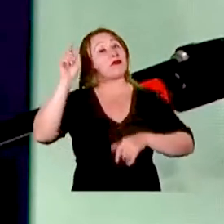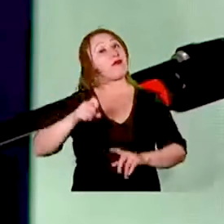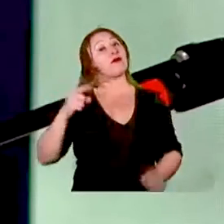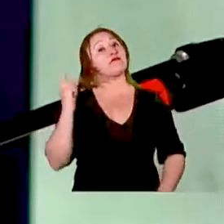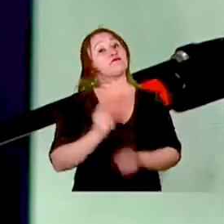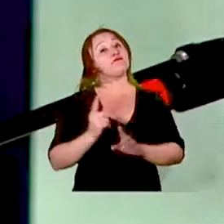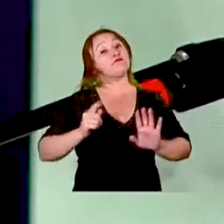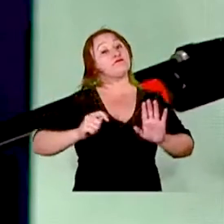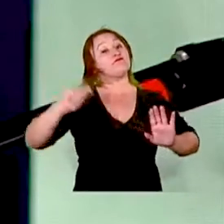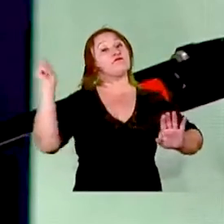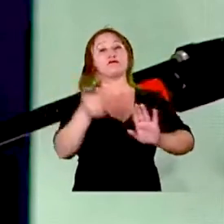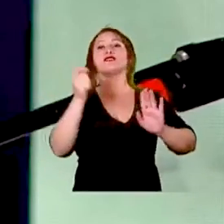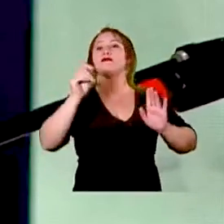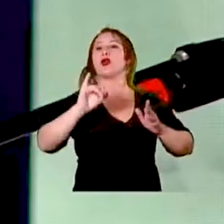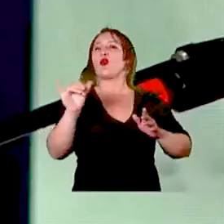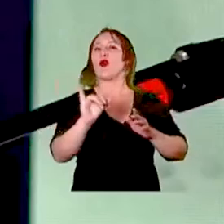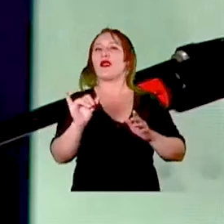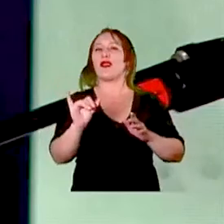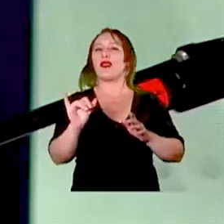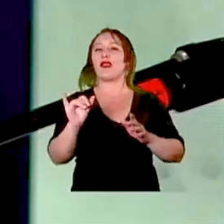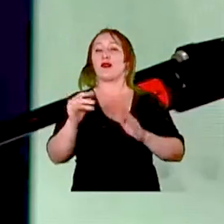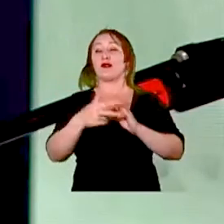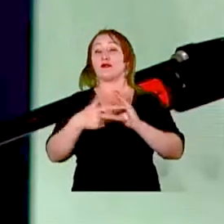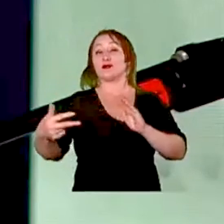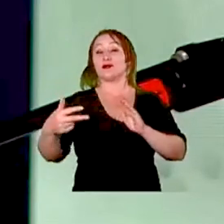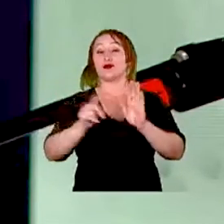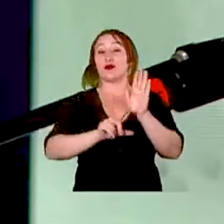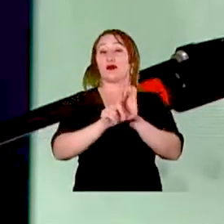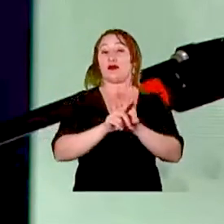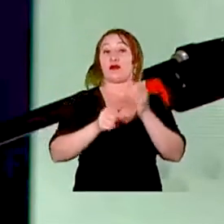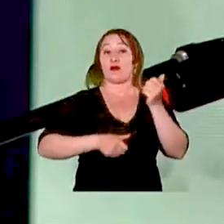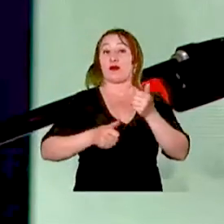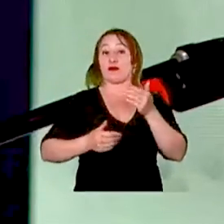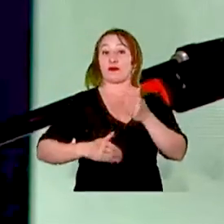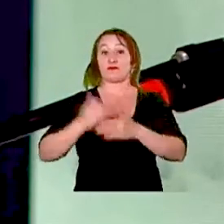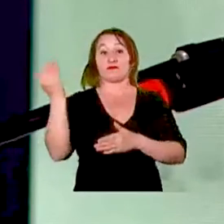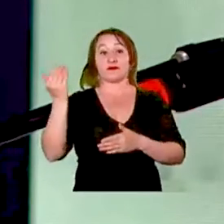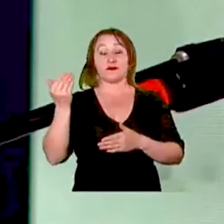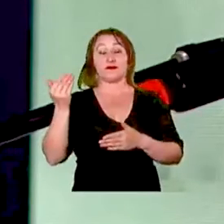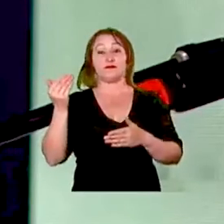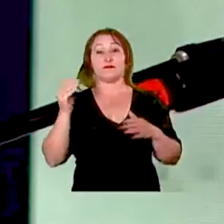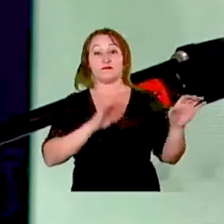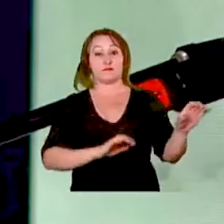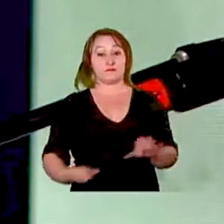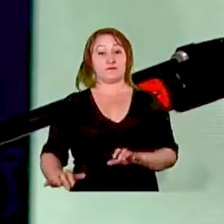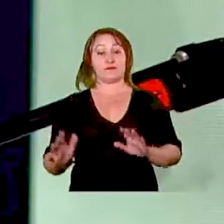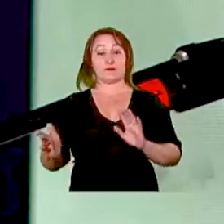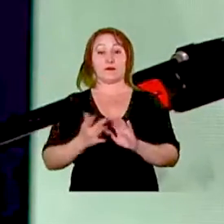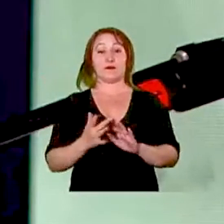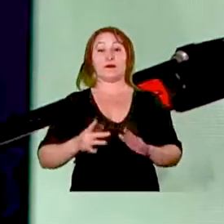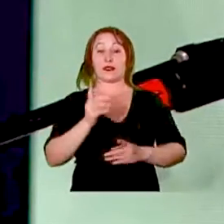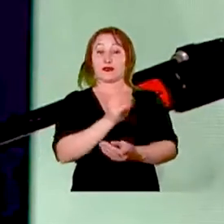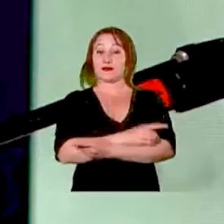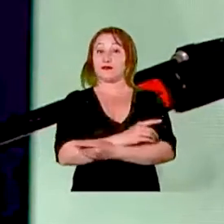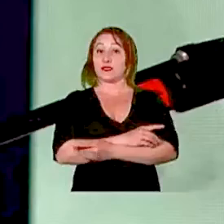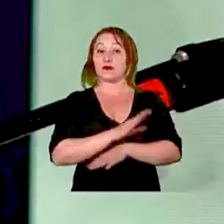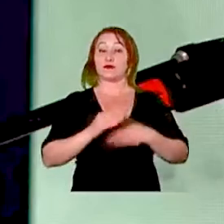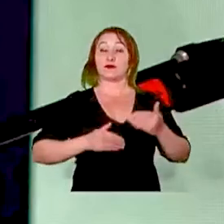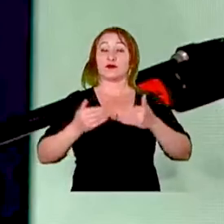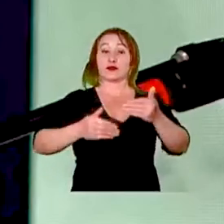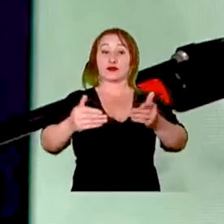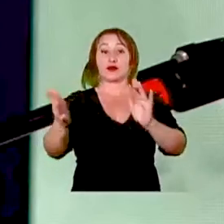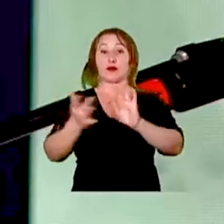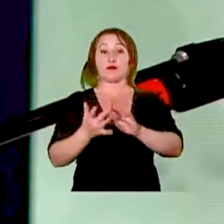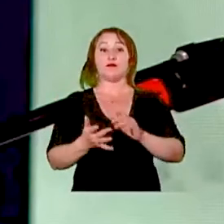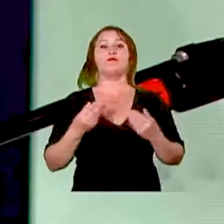esa ordenación constitucional y legal como es la de iniciar las actuaciones correspondientes disciplinarias dentro de un debido